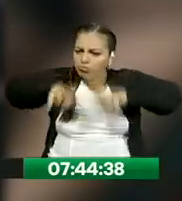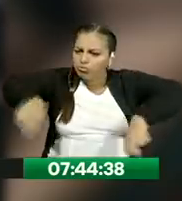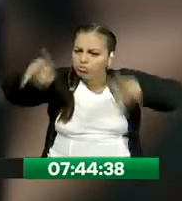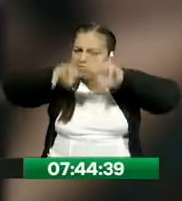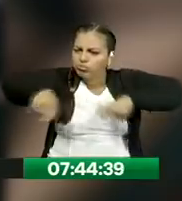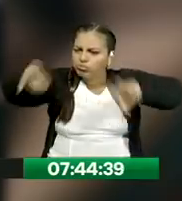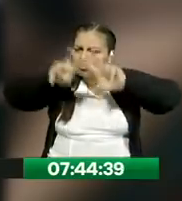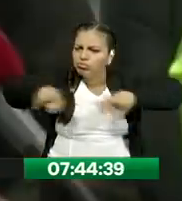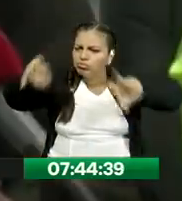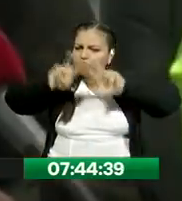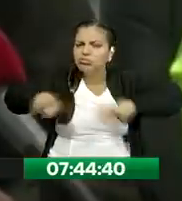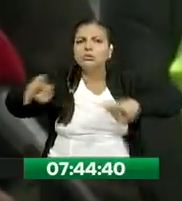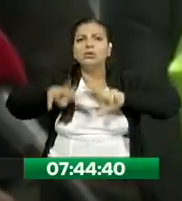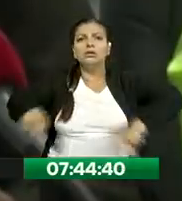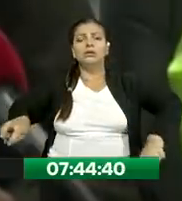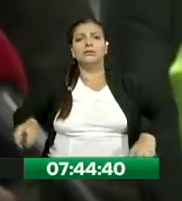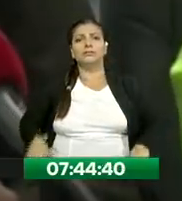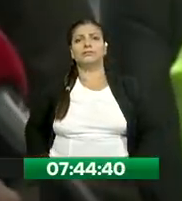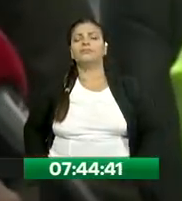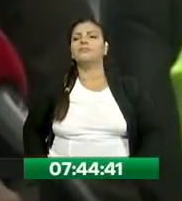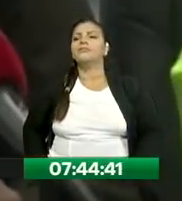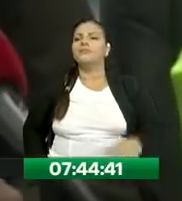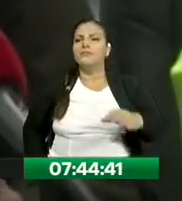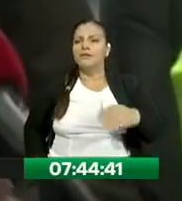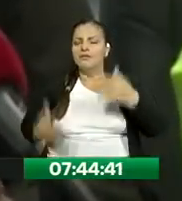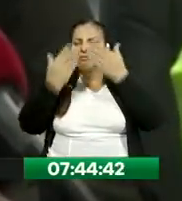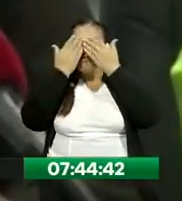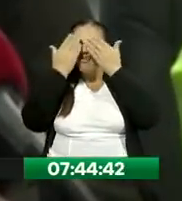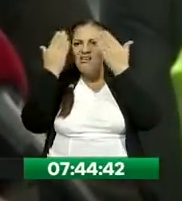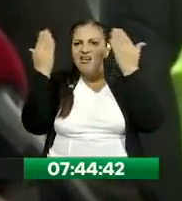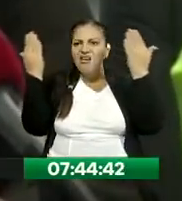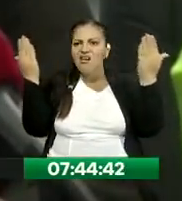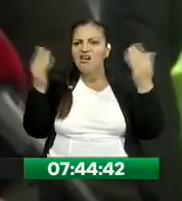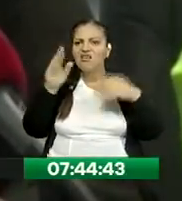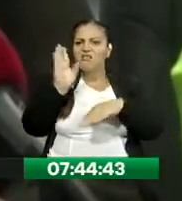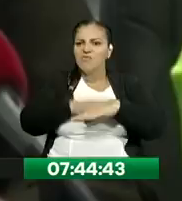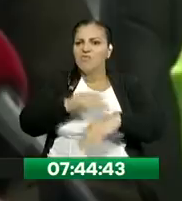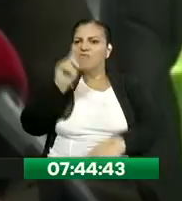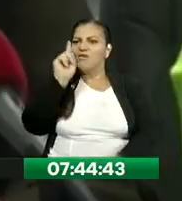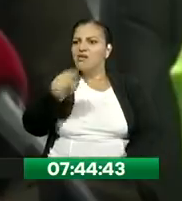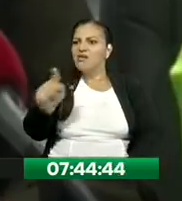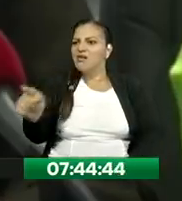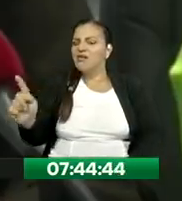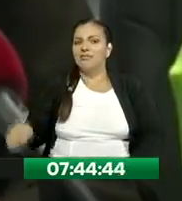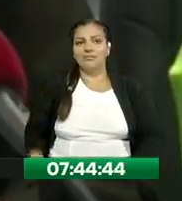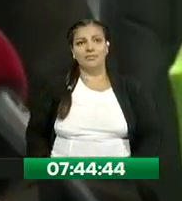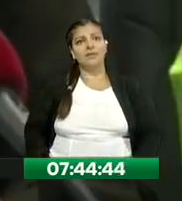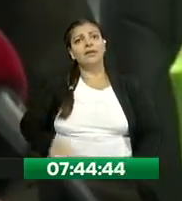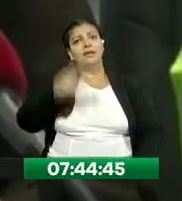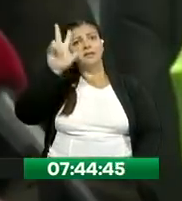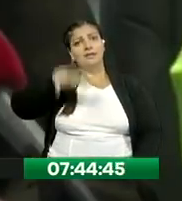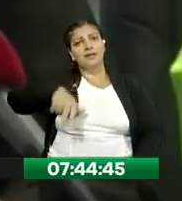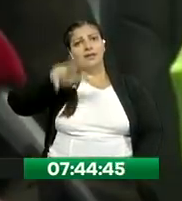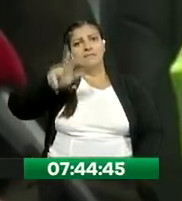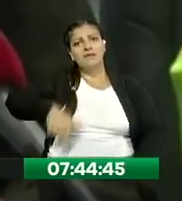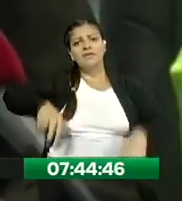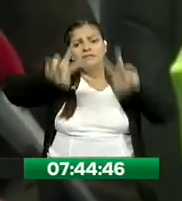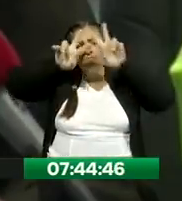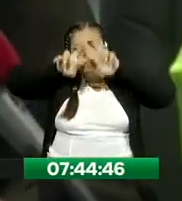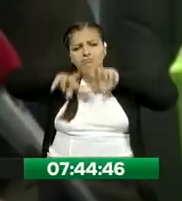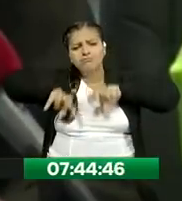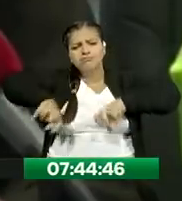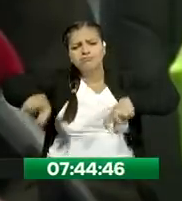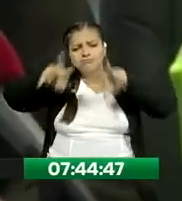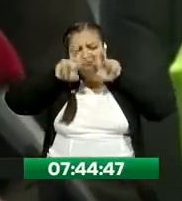a la vigeato. Fueron 3 meses de investigación intensiva con personal especializado que